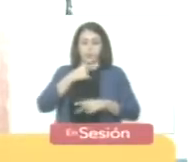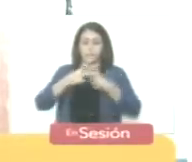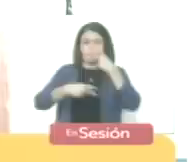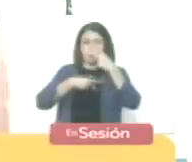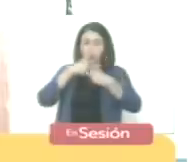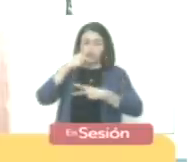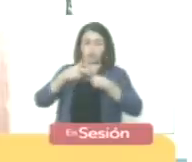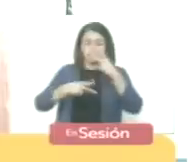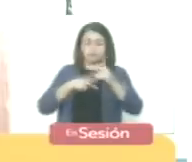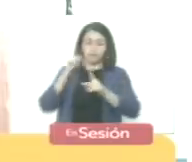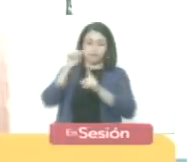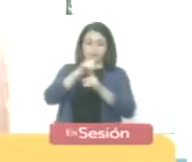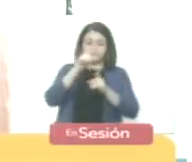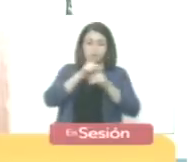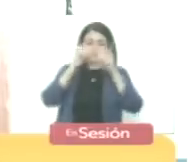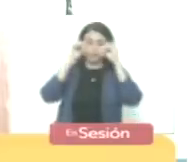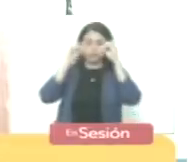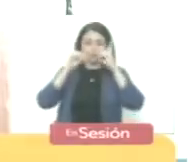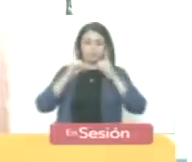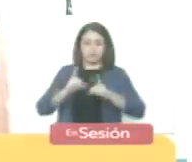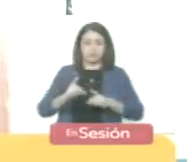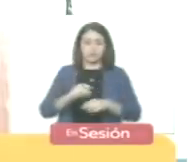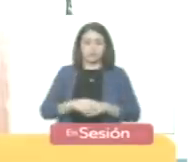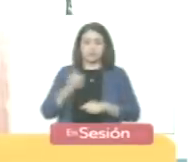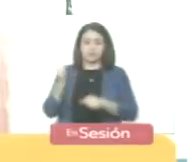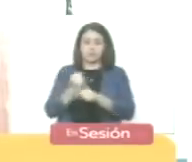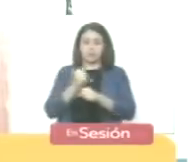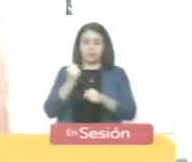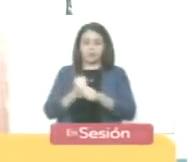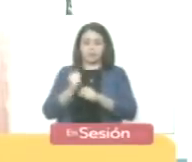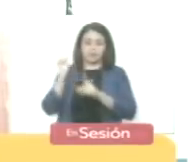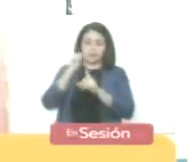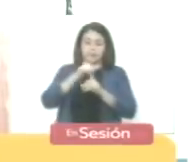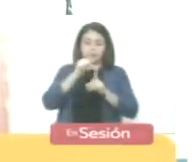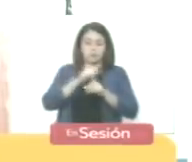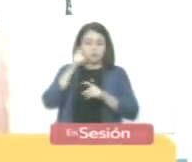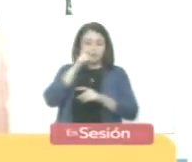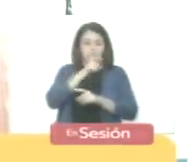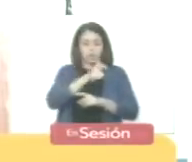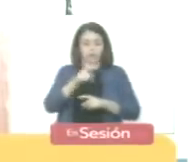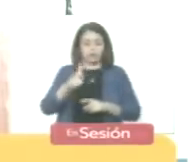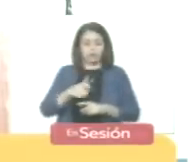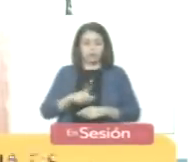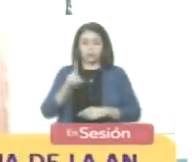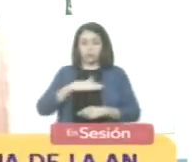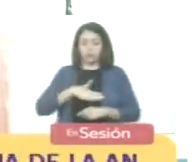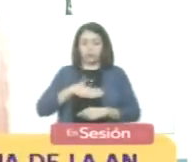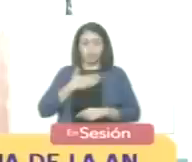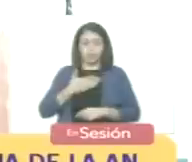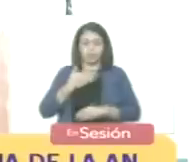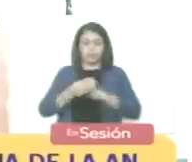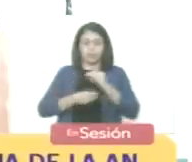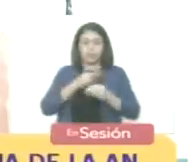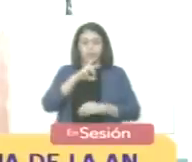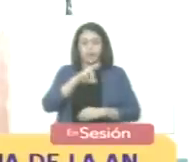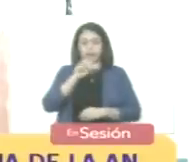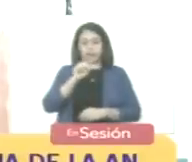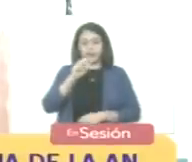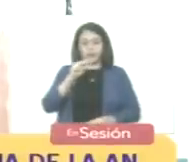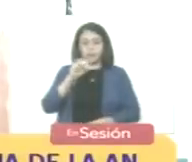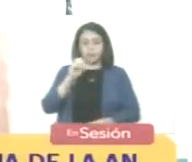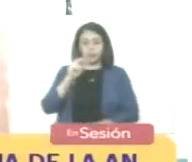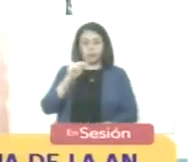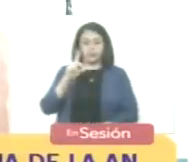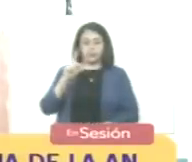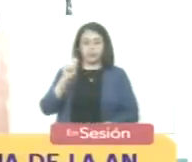lucha y en esa determinación de trabajar por las luchas del pueblo, no podía ser Ramón Darío Vivas Velásquez más